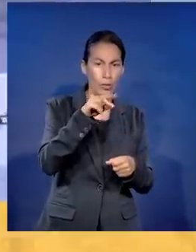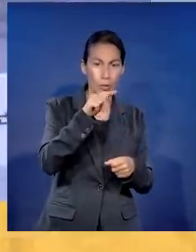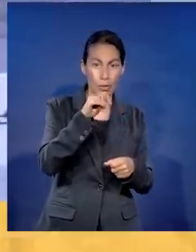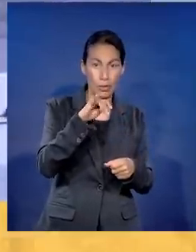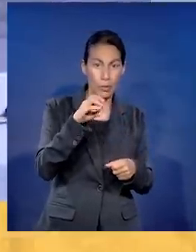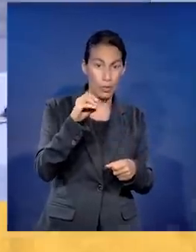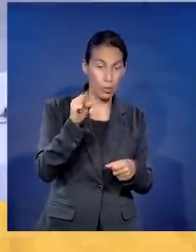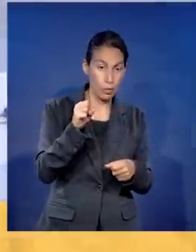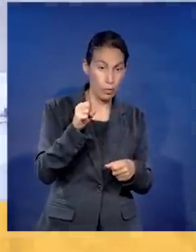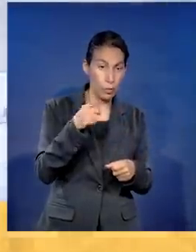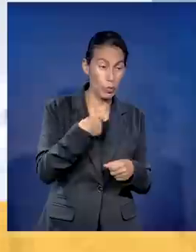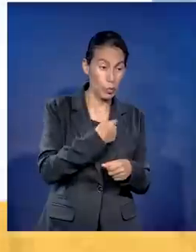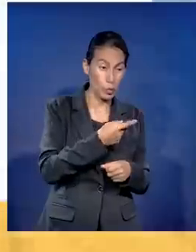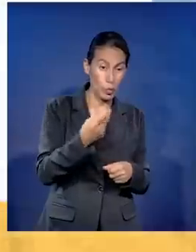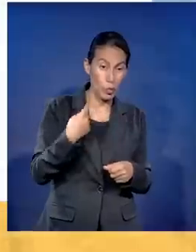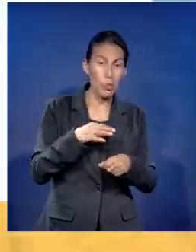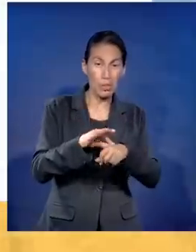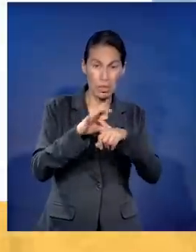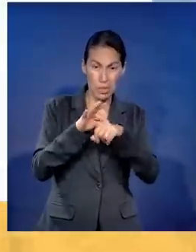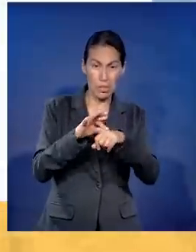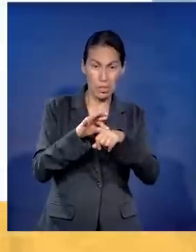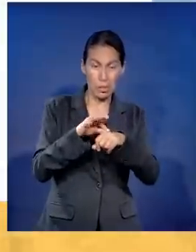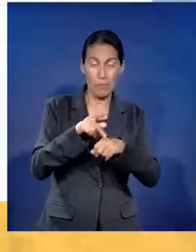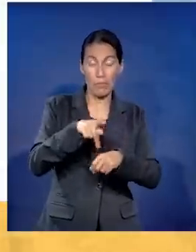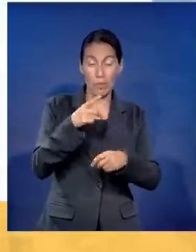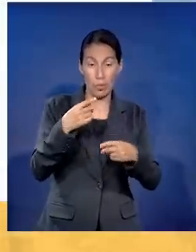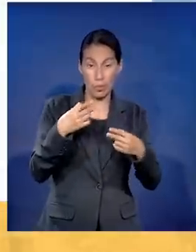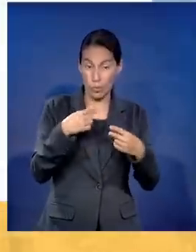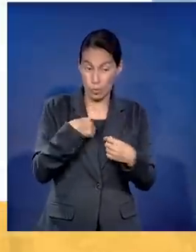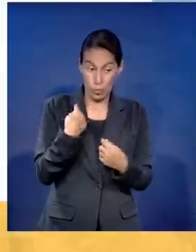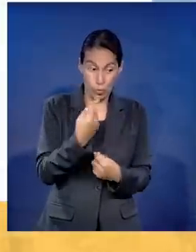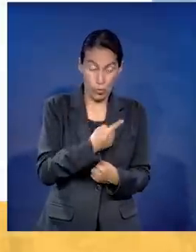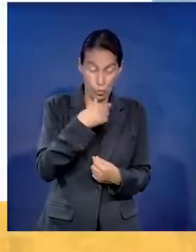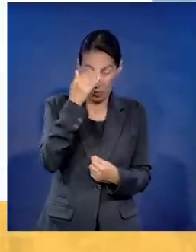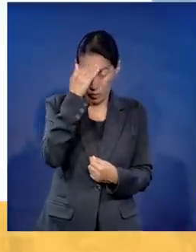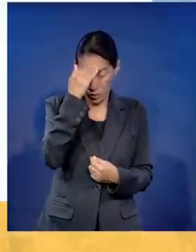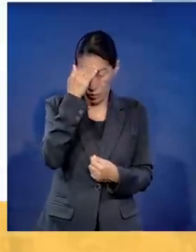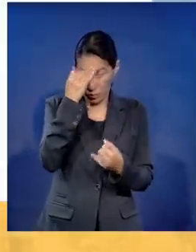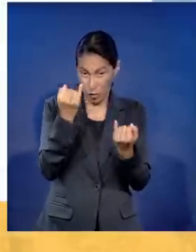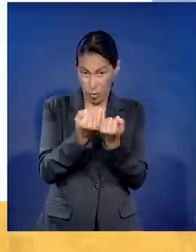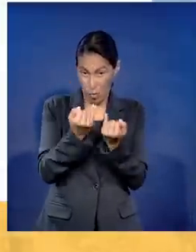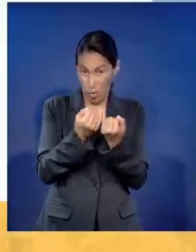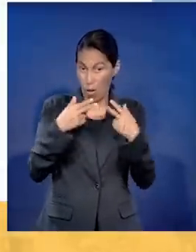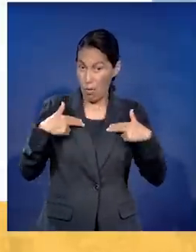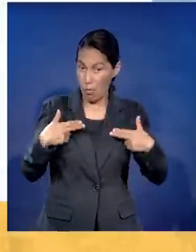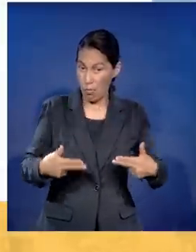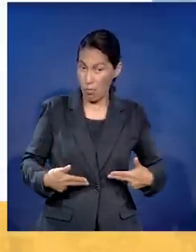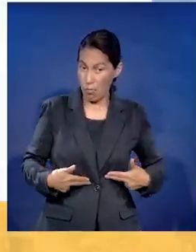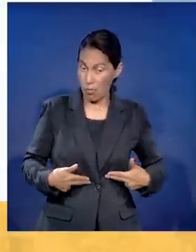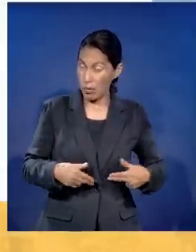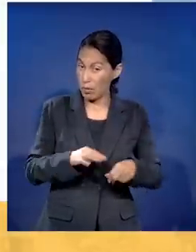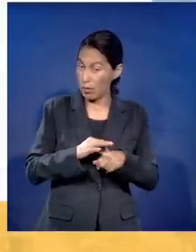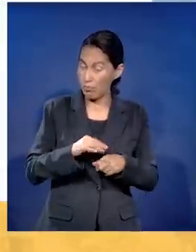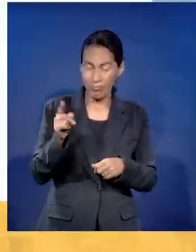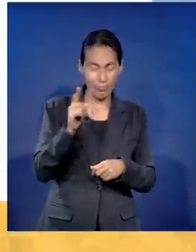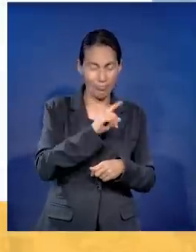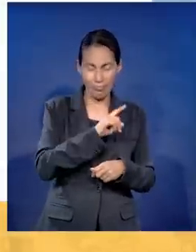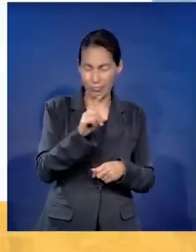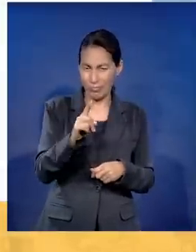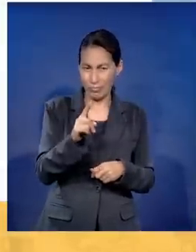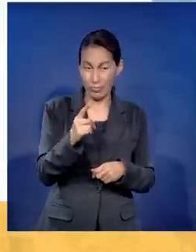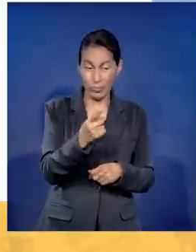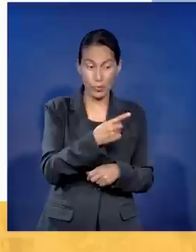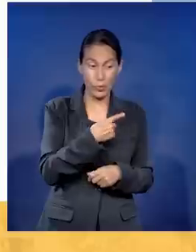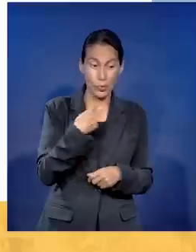tres pues aunque andamos en la carne no militamos según la carne porque las armas de nuestra milicia atención